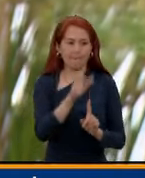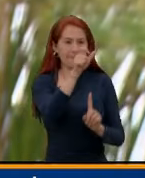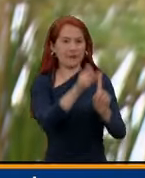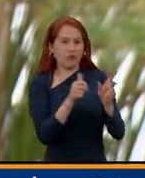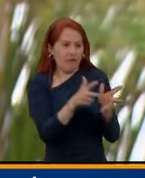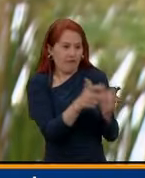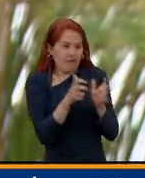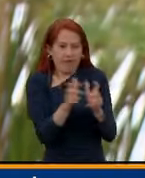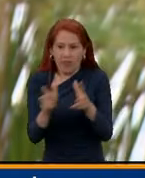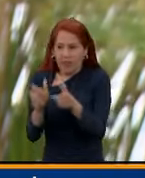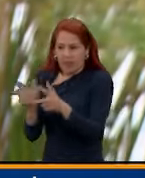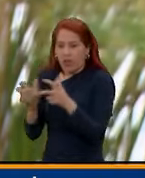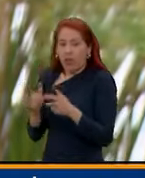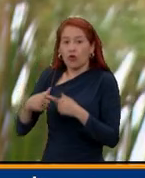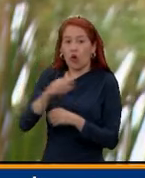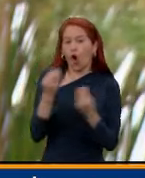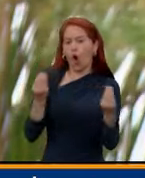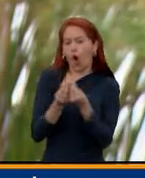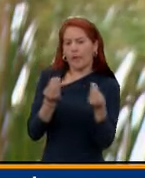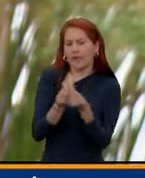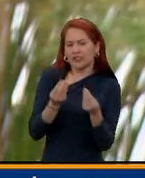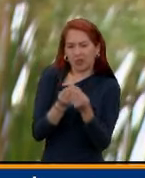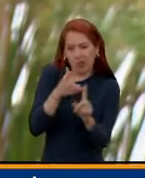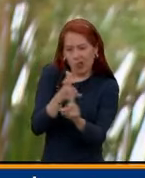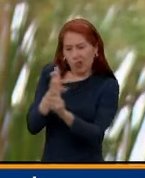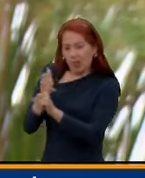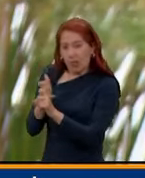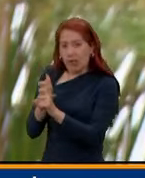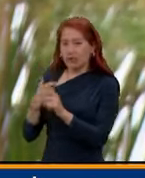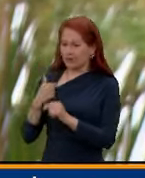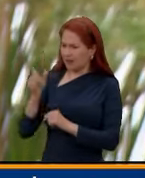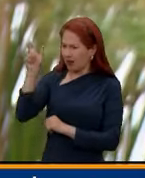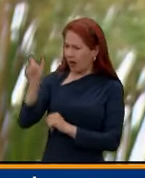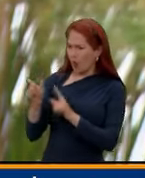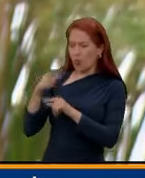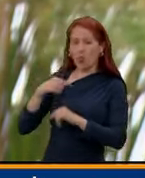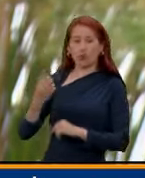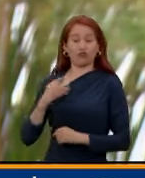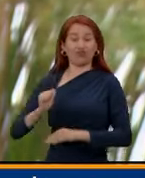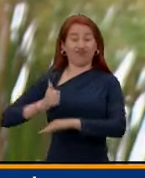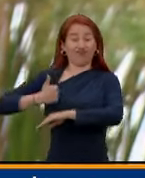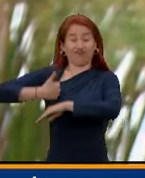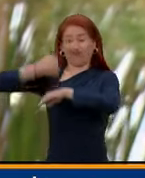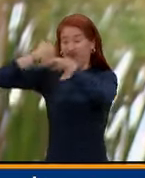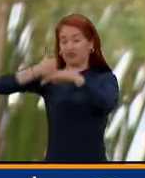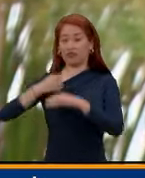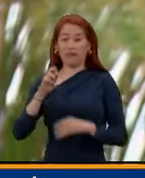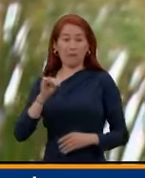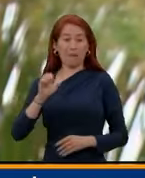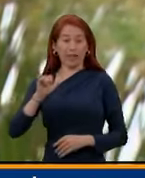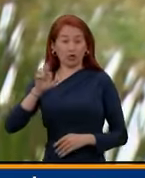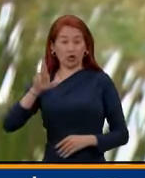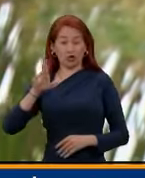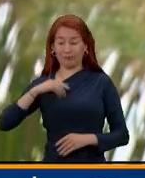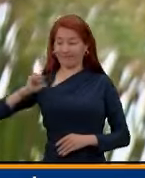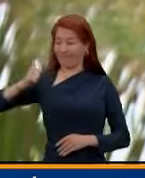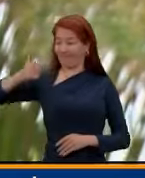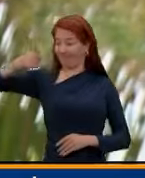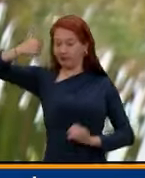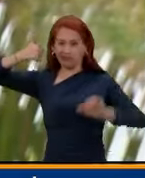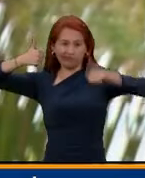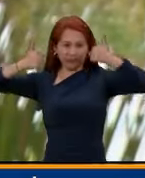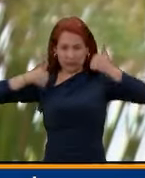propios compañeros. Lo contradictorio de este caso es que el capturado es un mayor de contrainteligencia del Ejército Nacional que se dedica